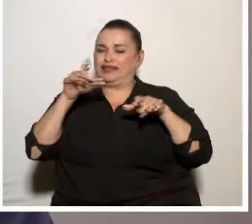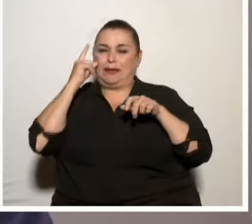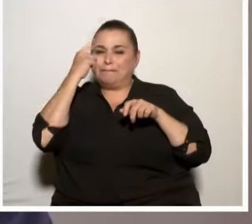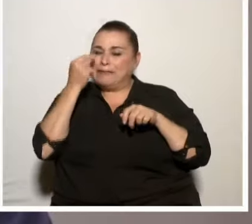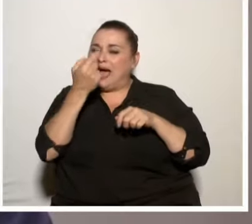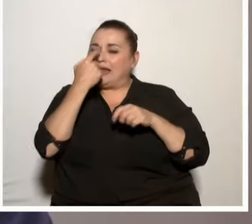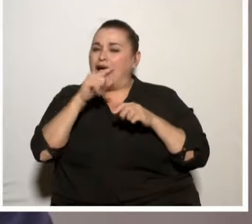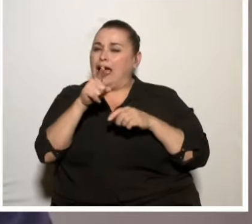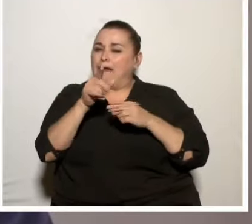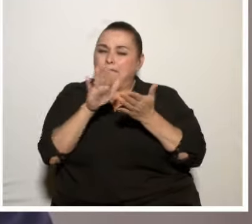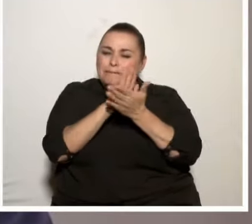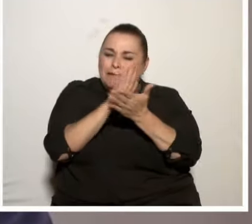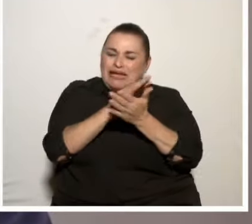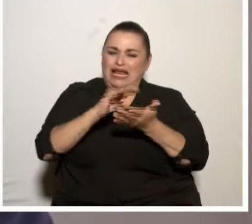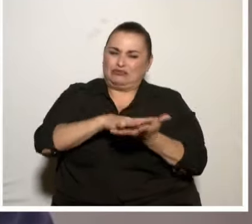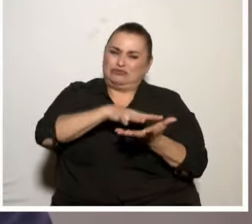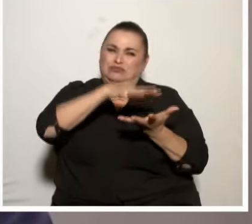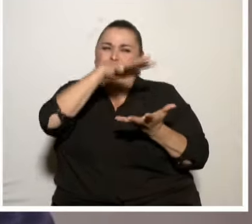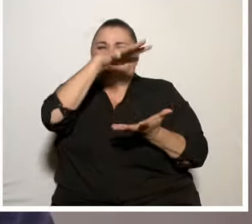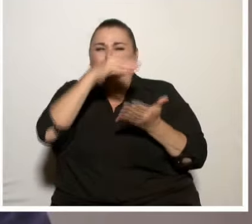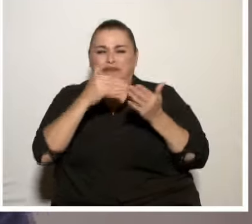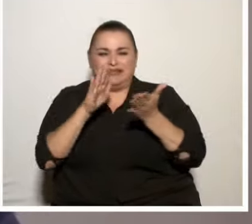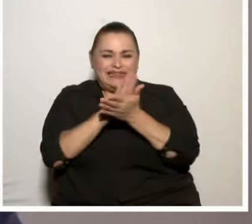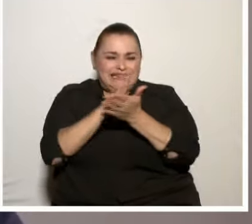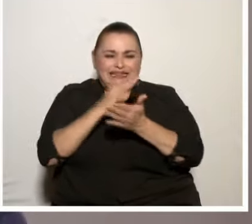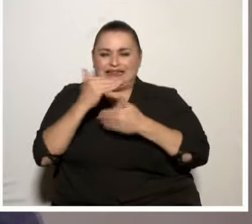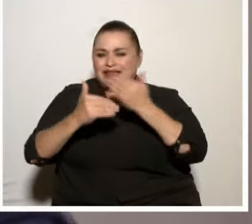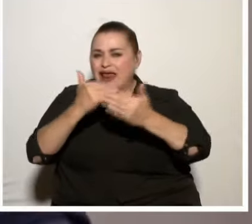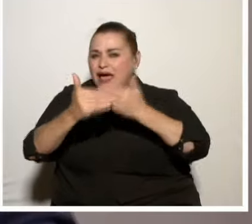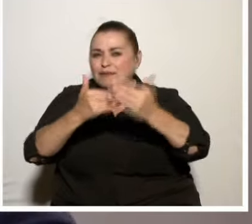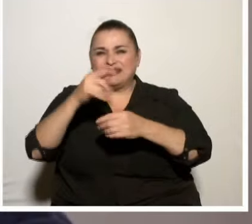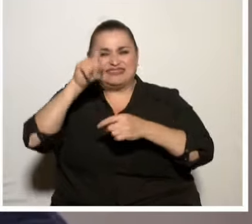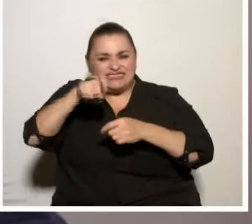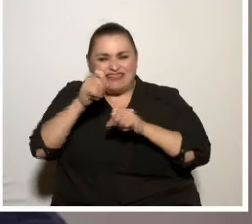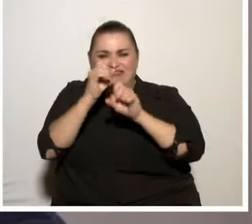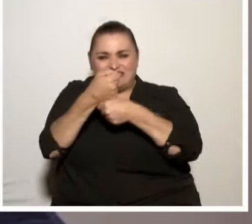la burocracia los trámites que tienen que hacer